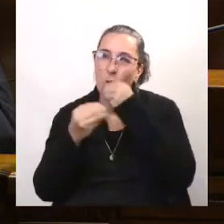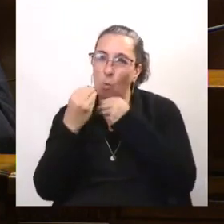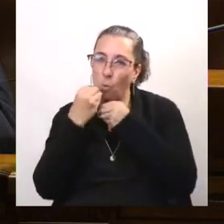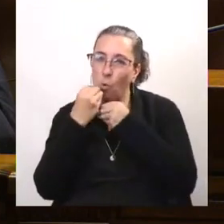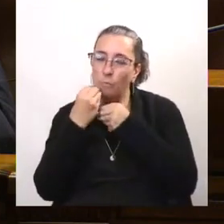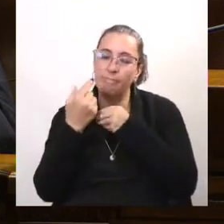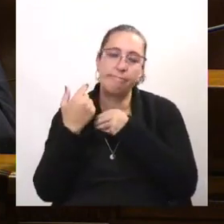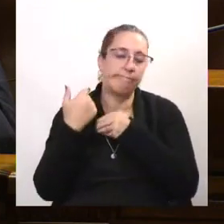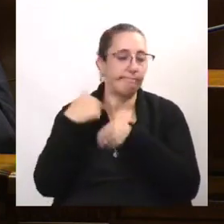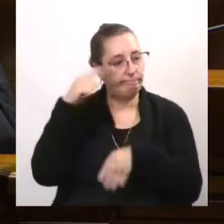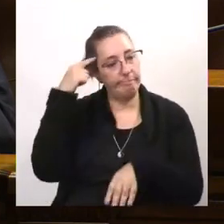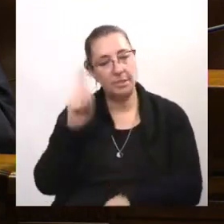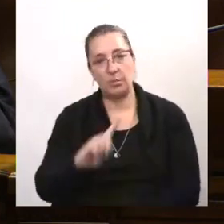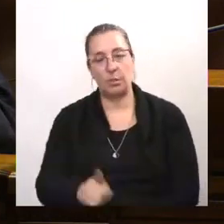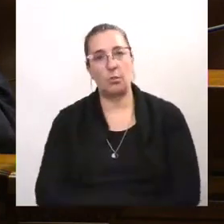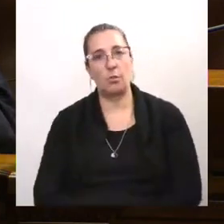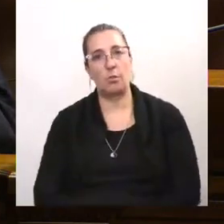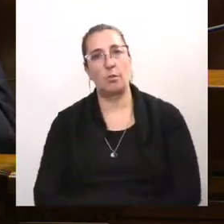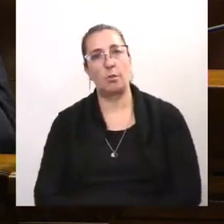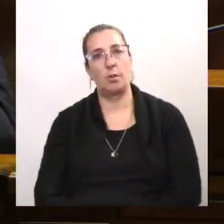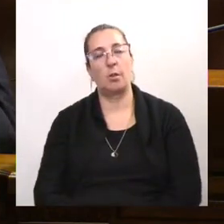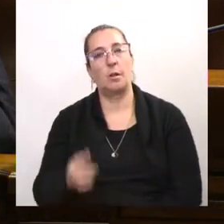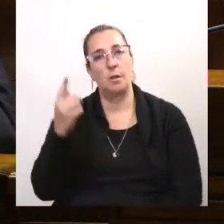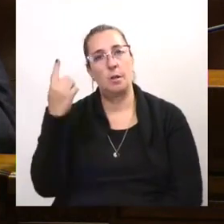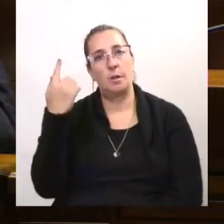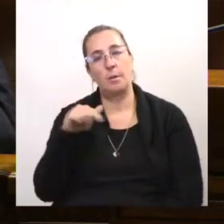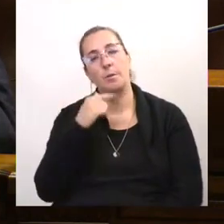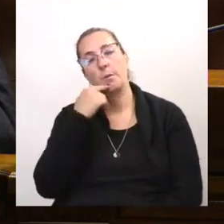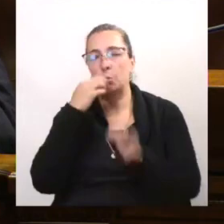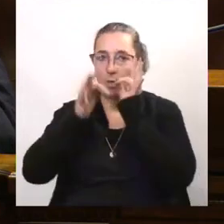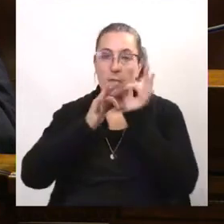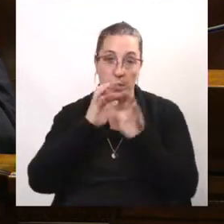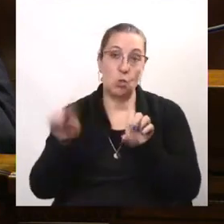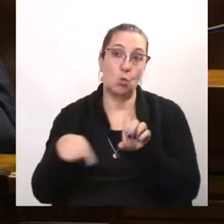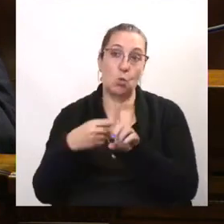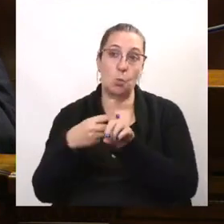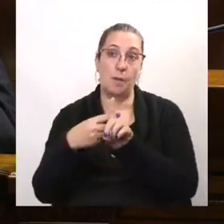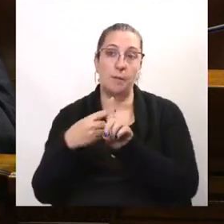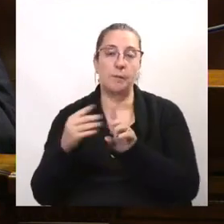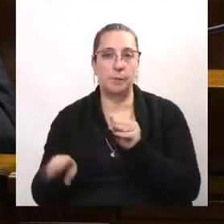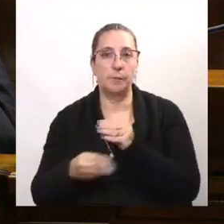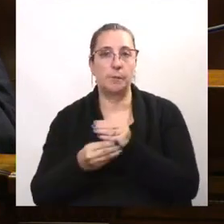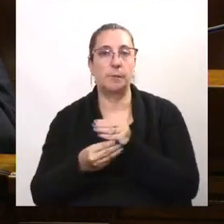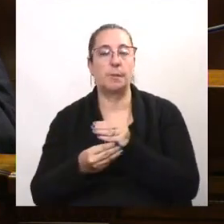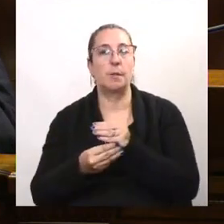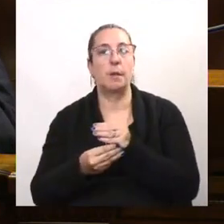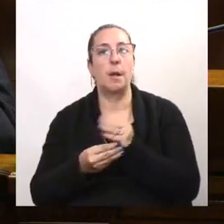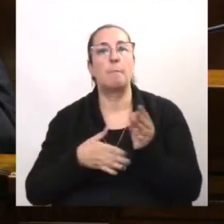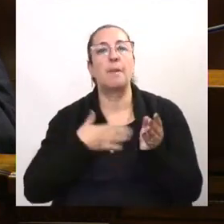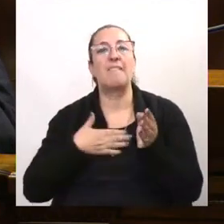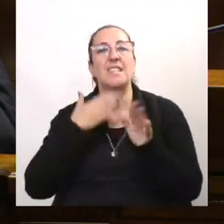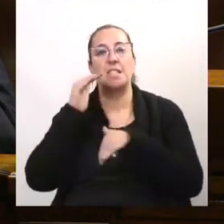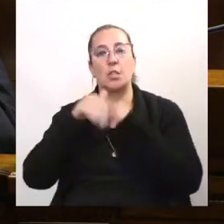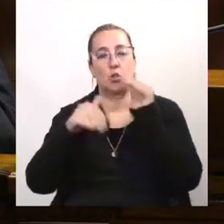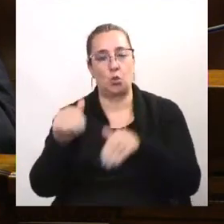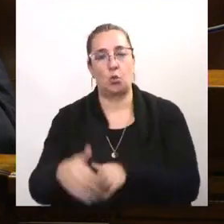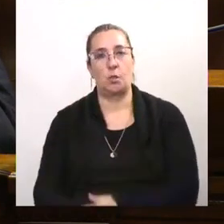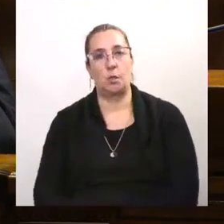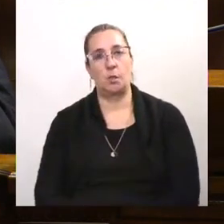no. Pero es una sugerencia que suma. Y tiene que ver con los plebiscitos.